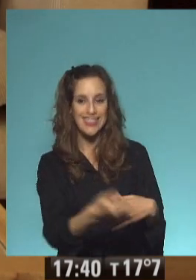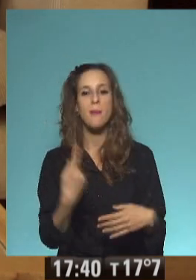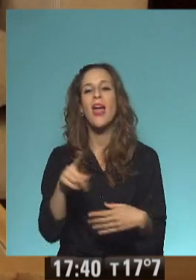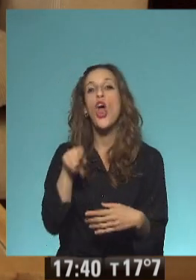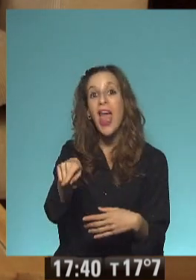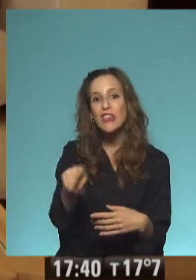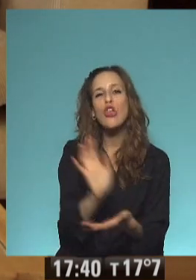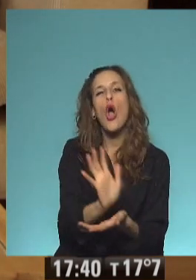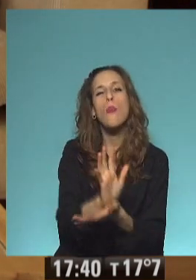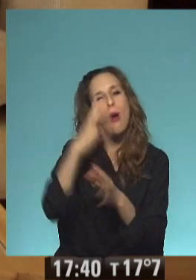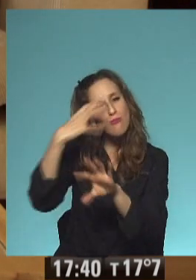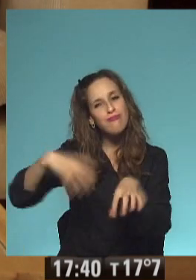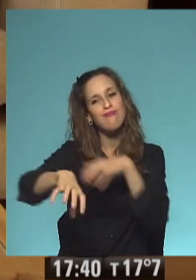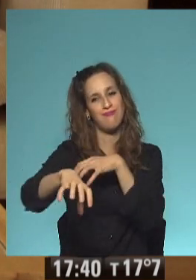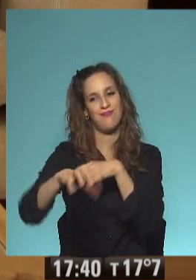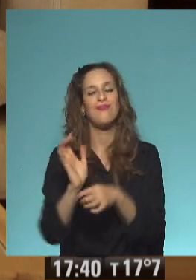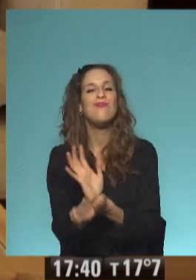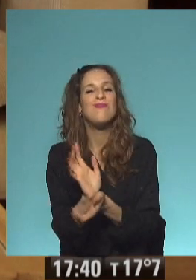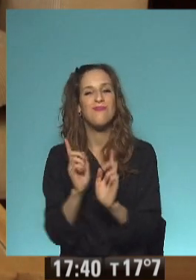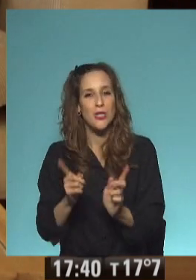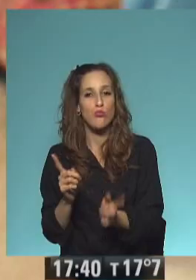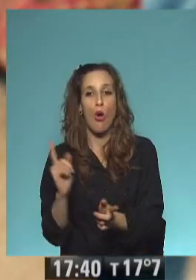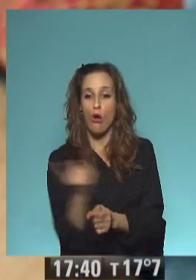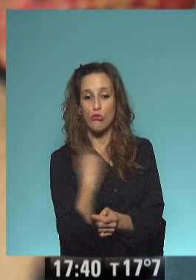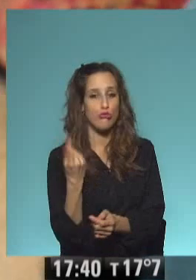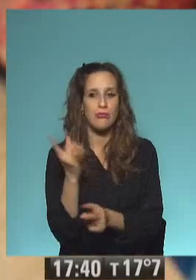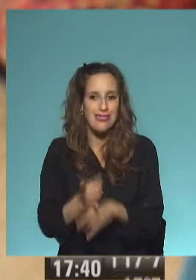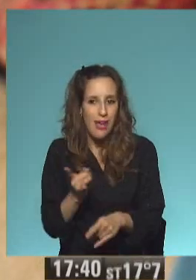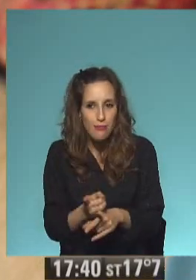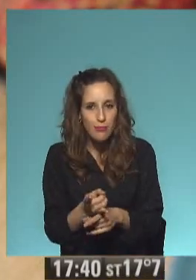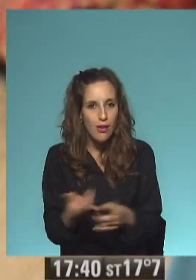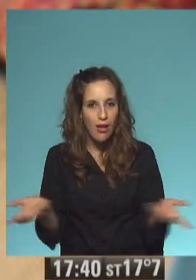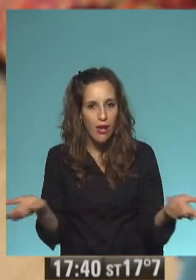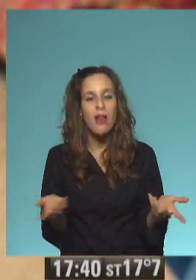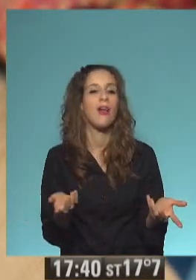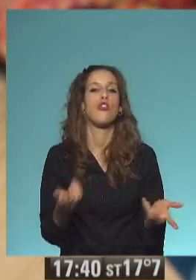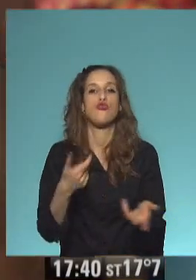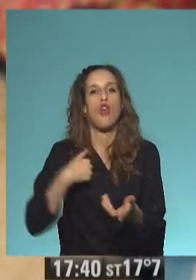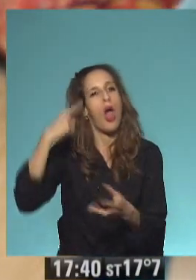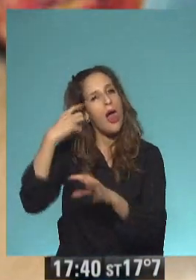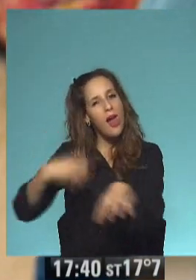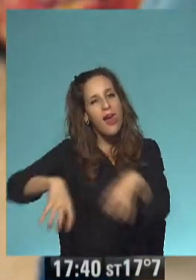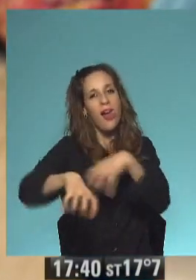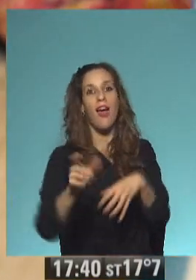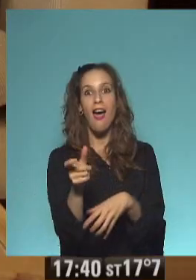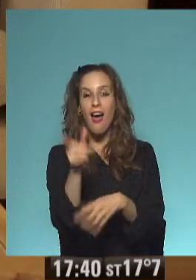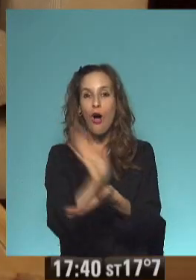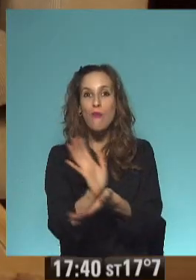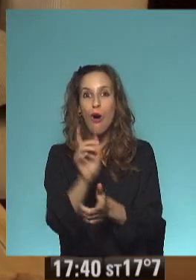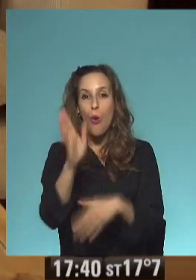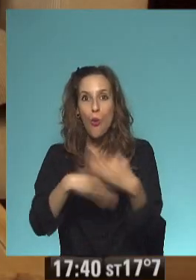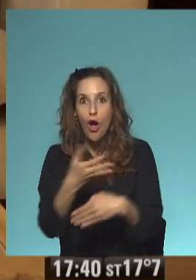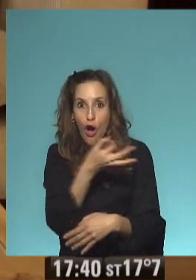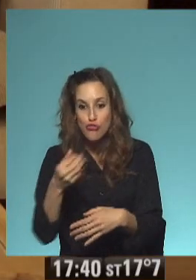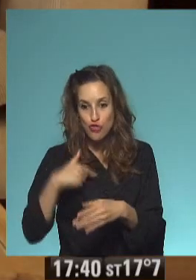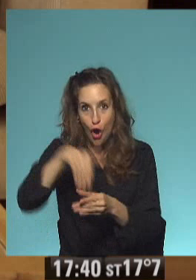los zapatos del otro. Lo hacemos los seres humanos todo el tiempo. Yo me pongo todo el tiempo en los botines de los jugadores y me siento ahí jugando. Es